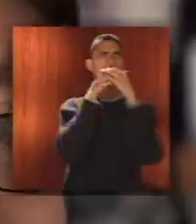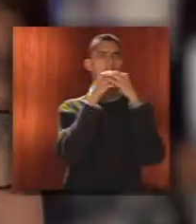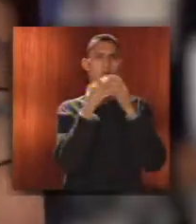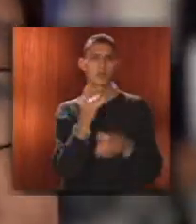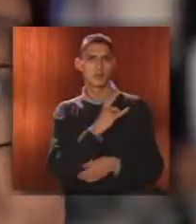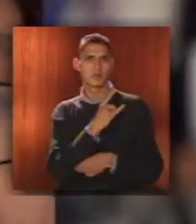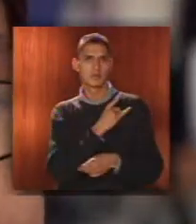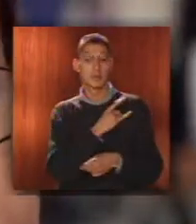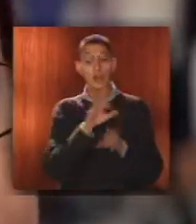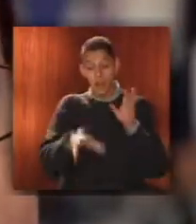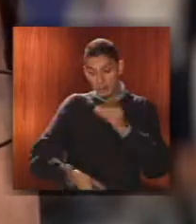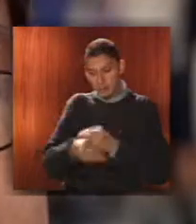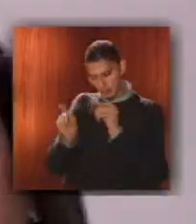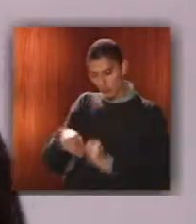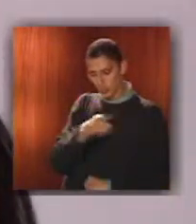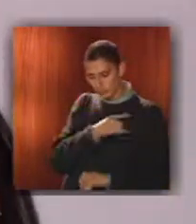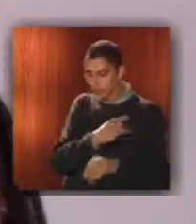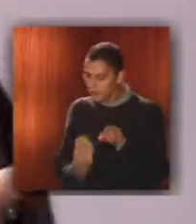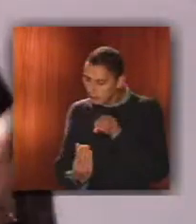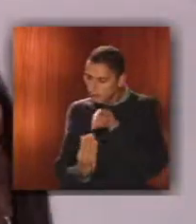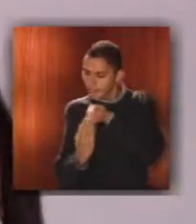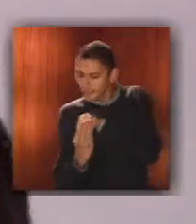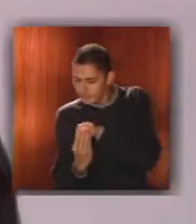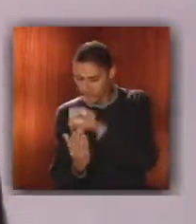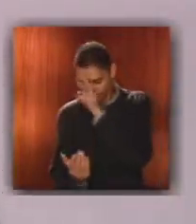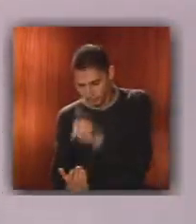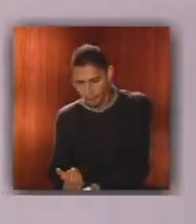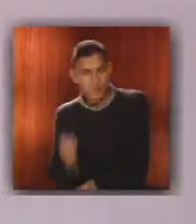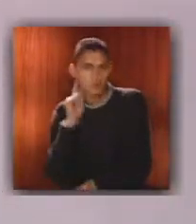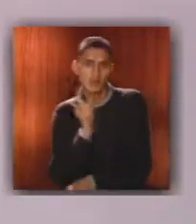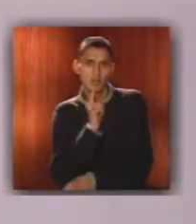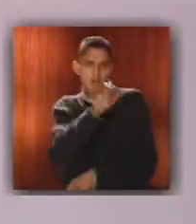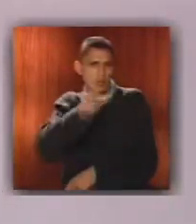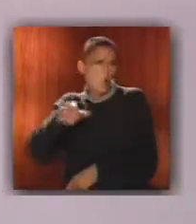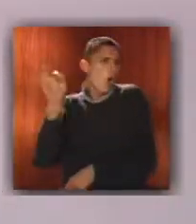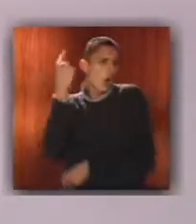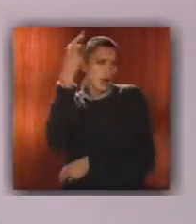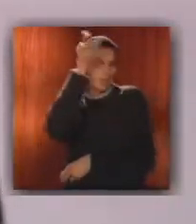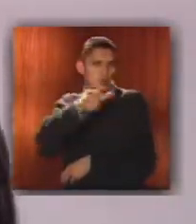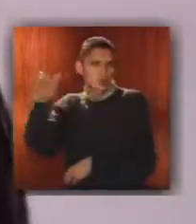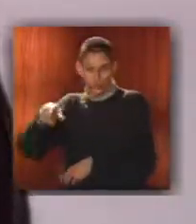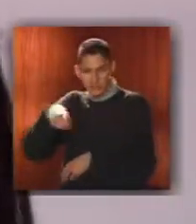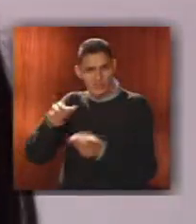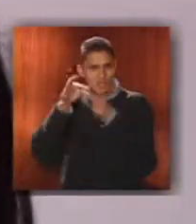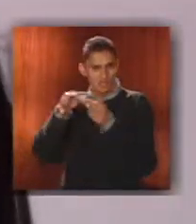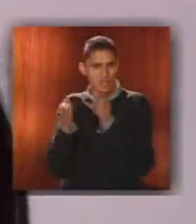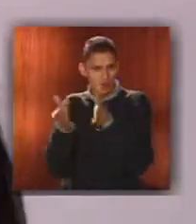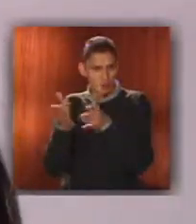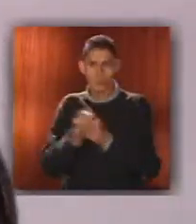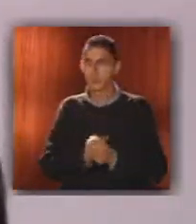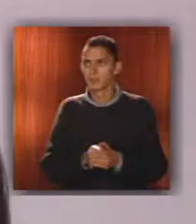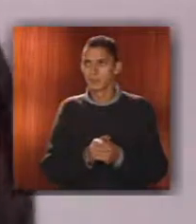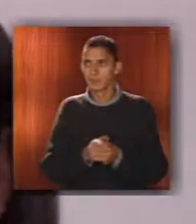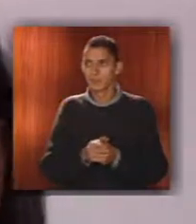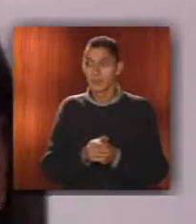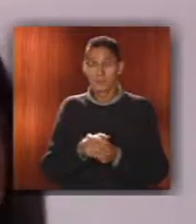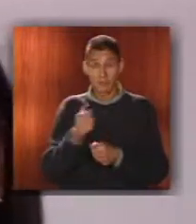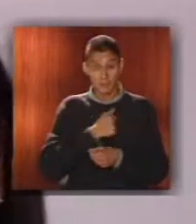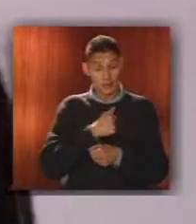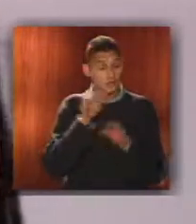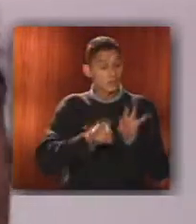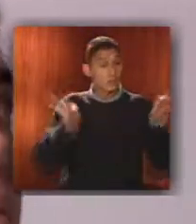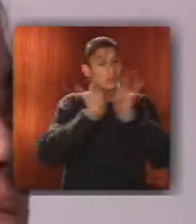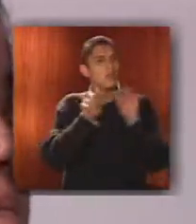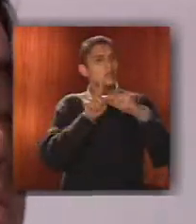se adaptan y que la universidad también se puede adaptar a las condiciones de las personas con necesidades. Para mí, un balance